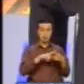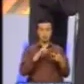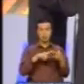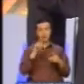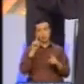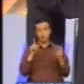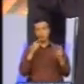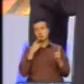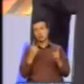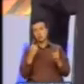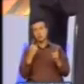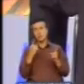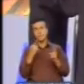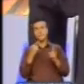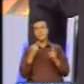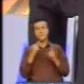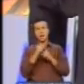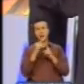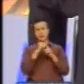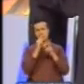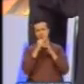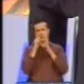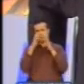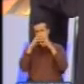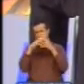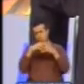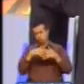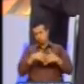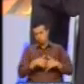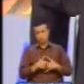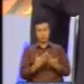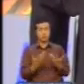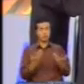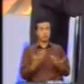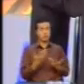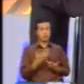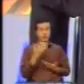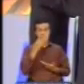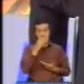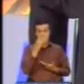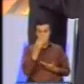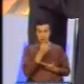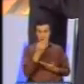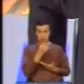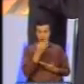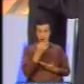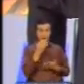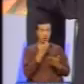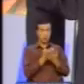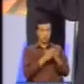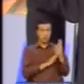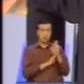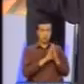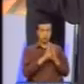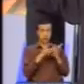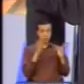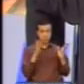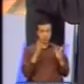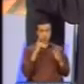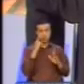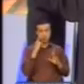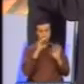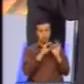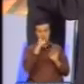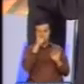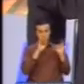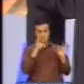llaman recesión, pero lo cierto es que la economía no está creciendo. Podemos sacar los promedios